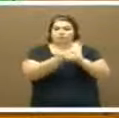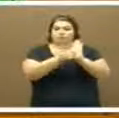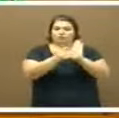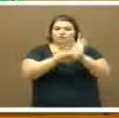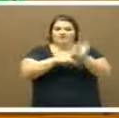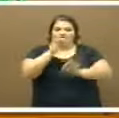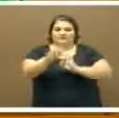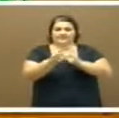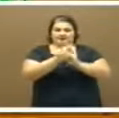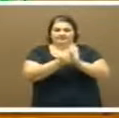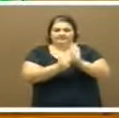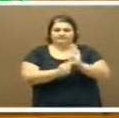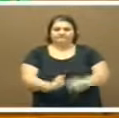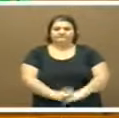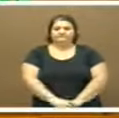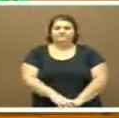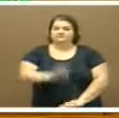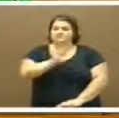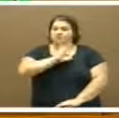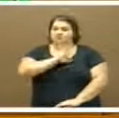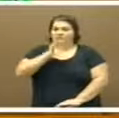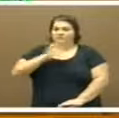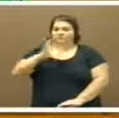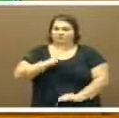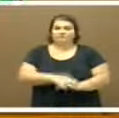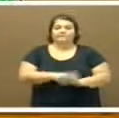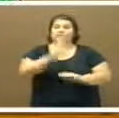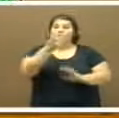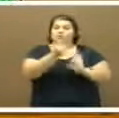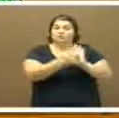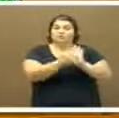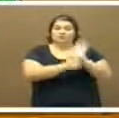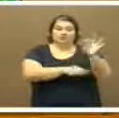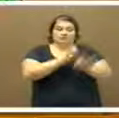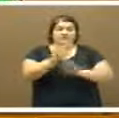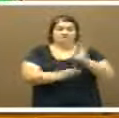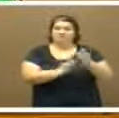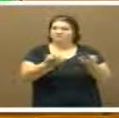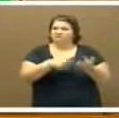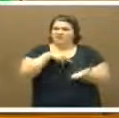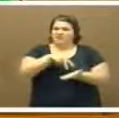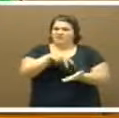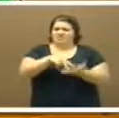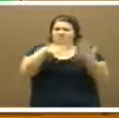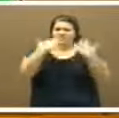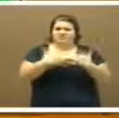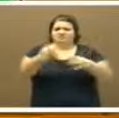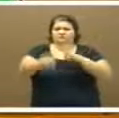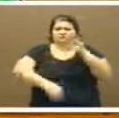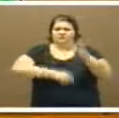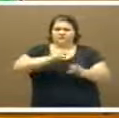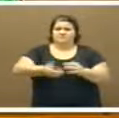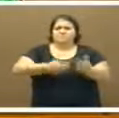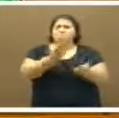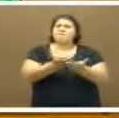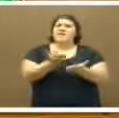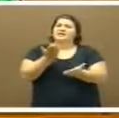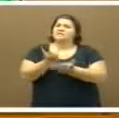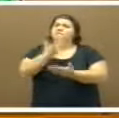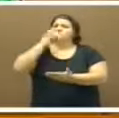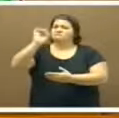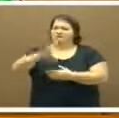es la comparecencia ante el Pleno, a petición de los